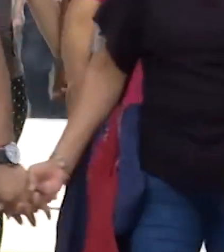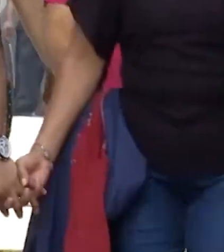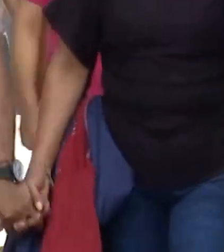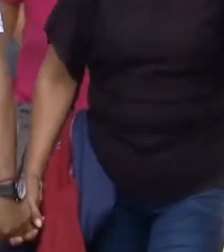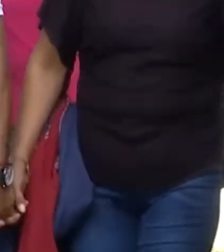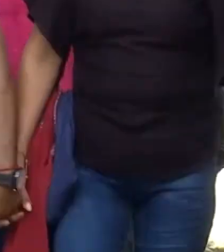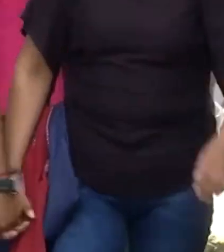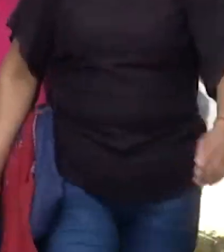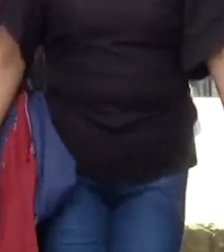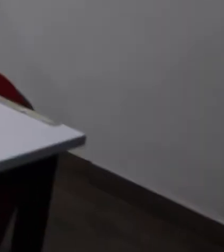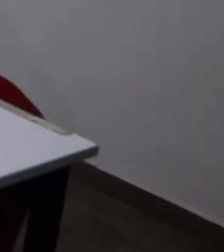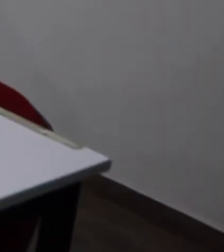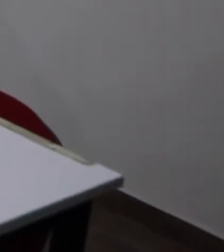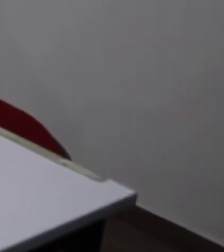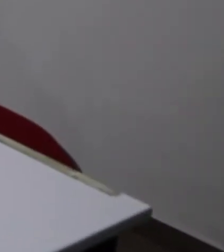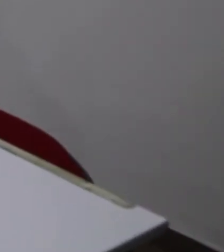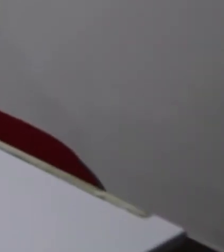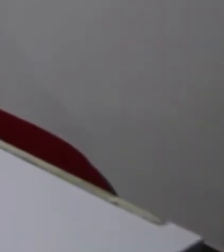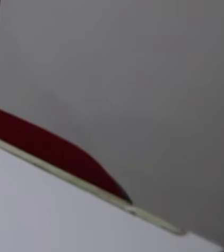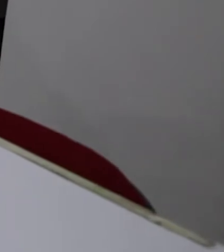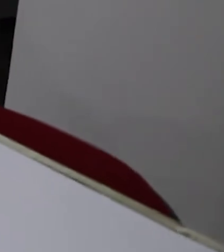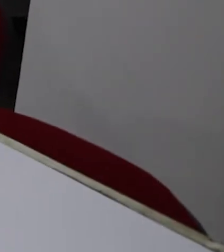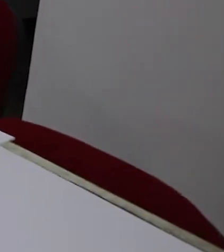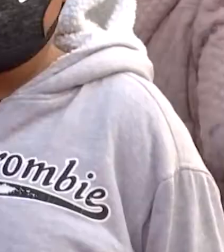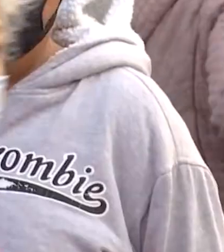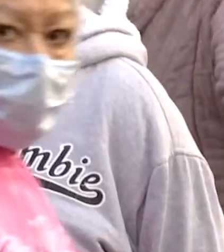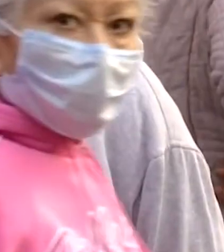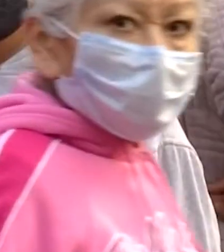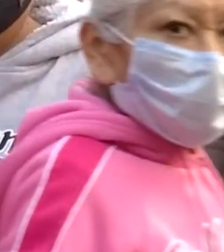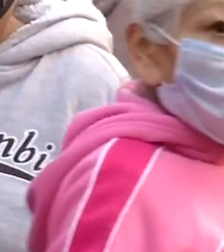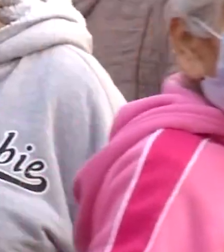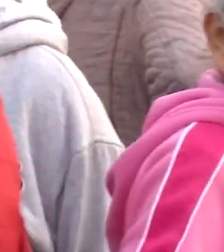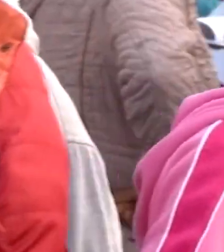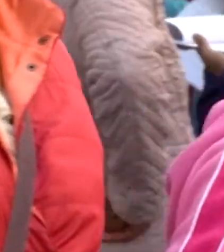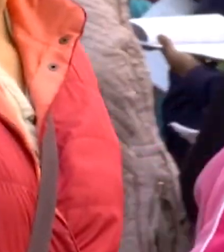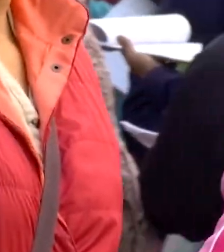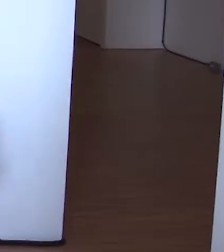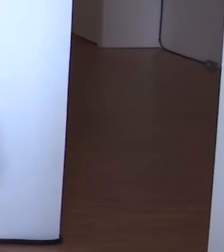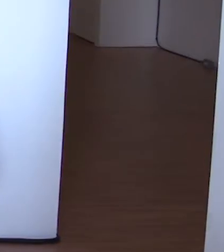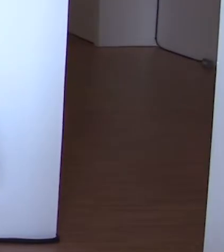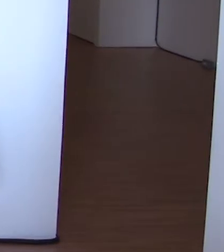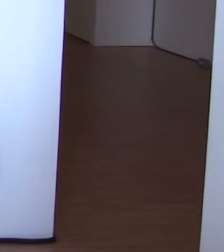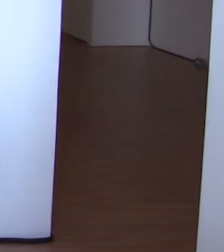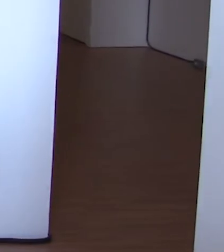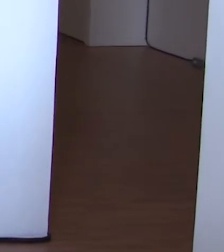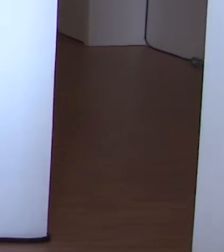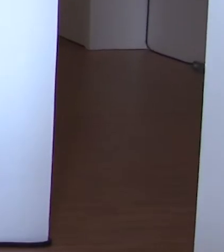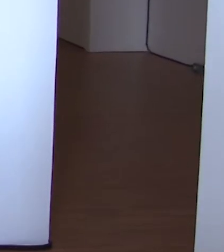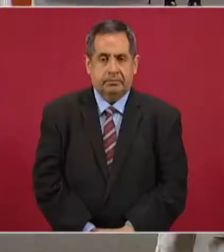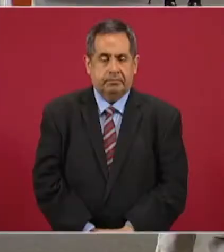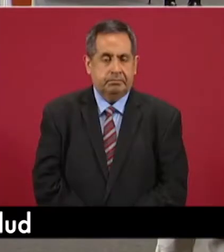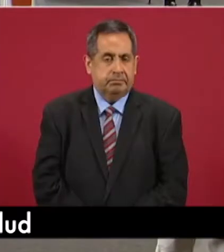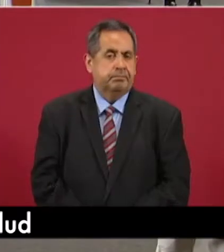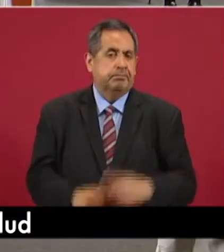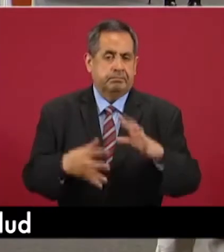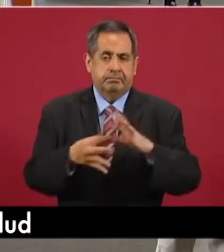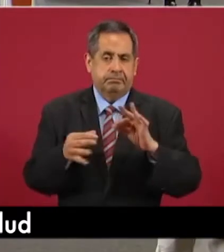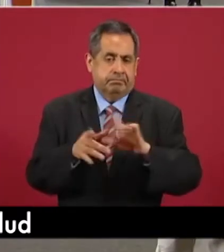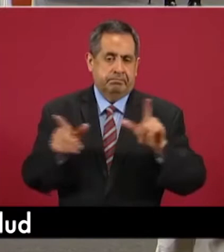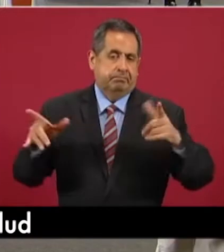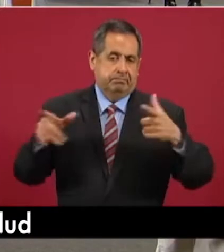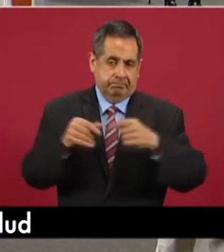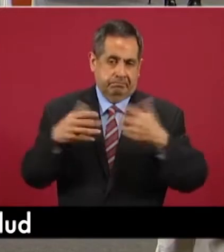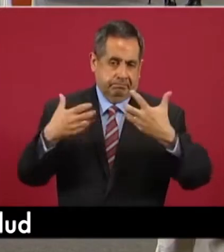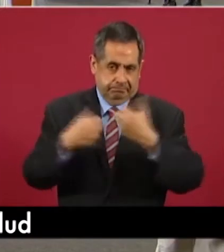del territorio nacional se mantiene una reducción en el número de contagios y ocupación hospitalaria. Tenemos un patrón general